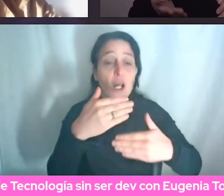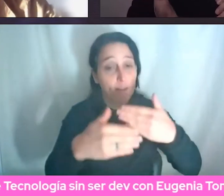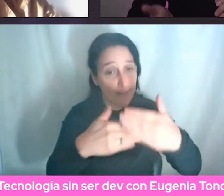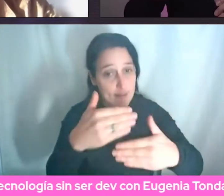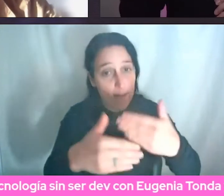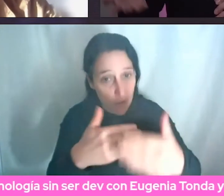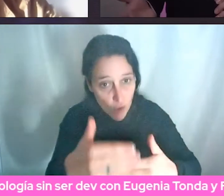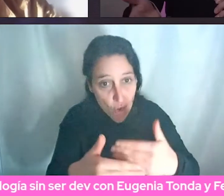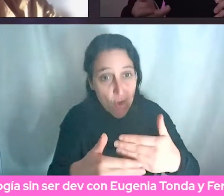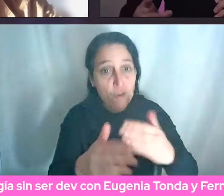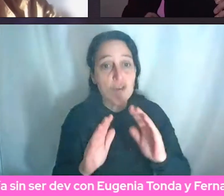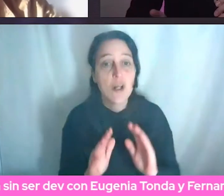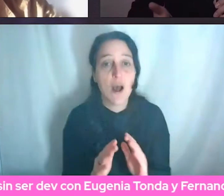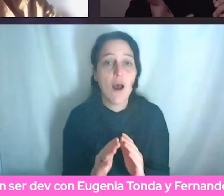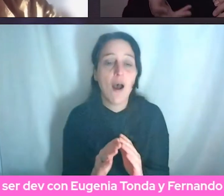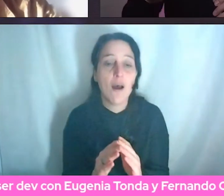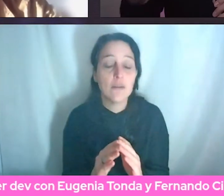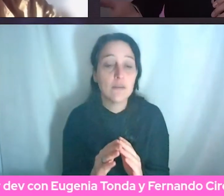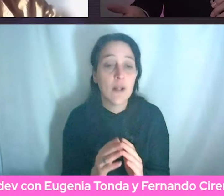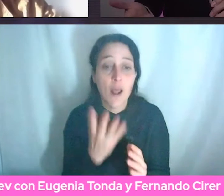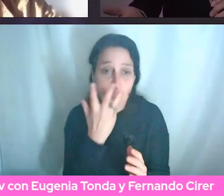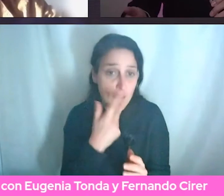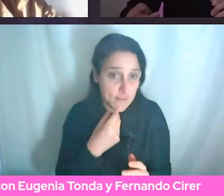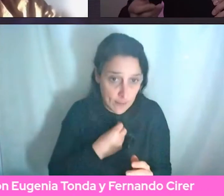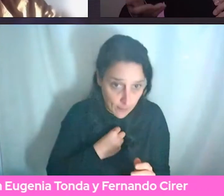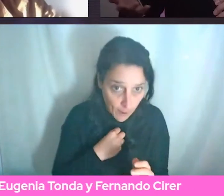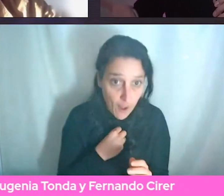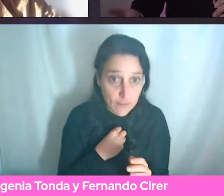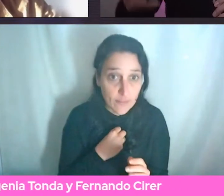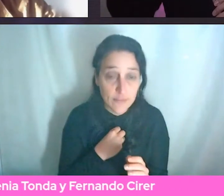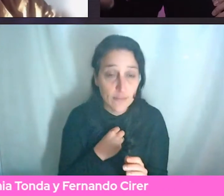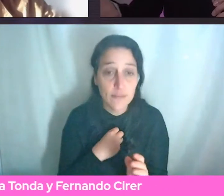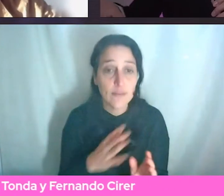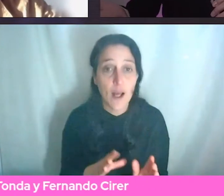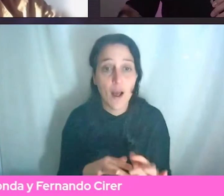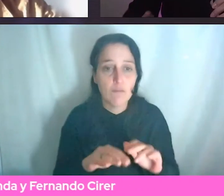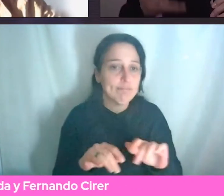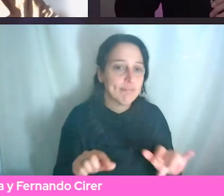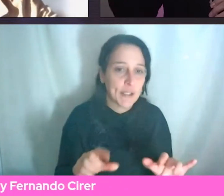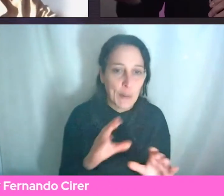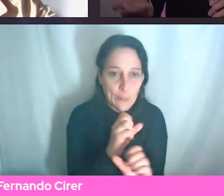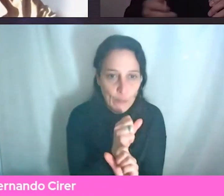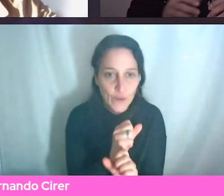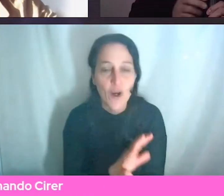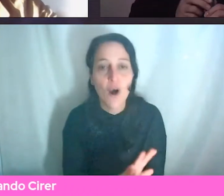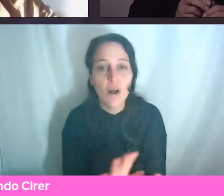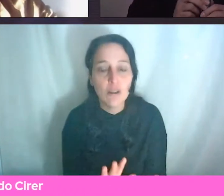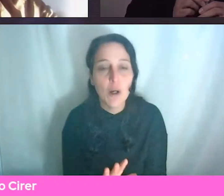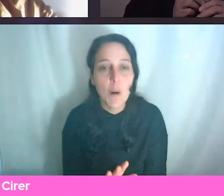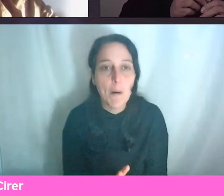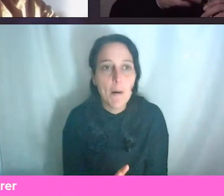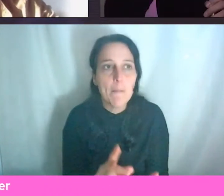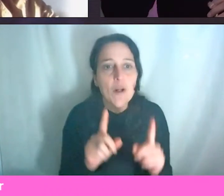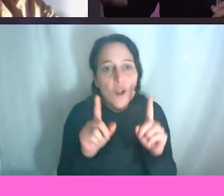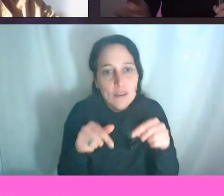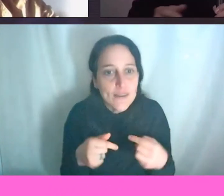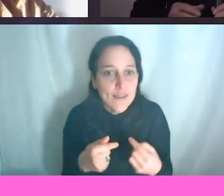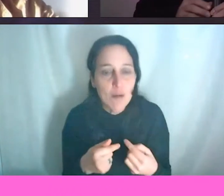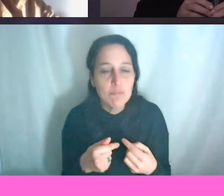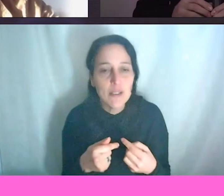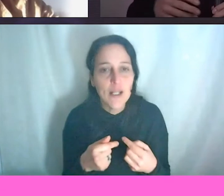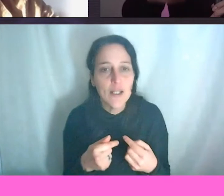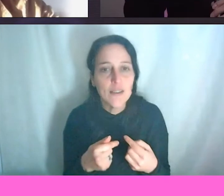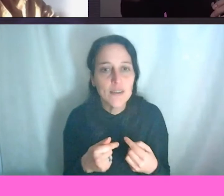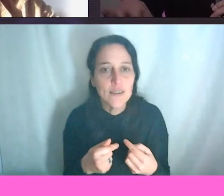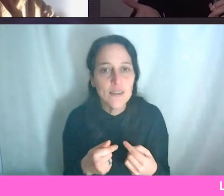hay desarrolladores que les encanta escribir código, pero también les encanta. Nada, tratar con